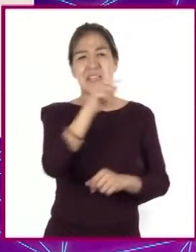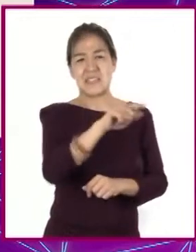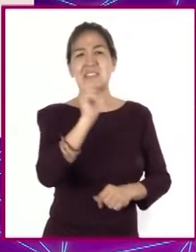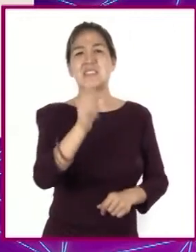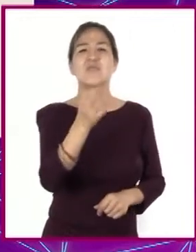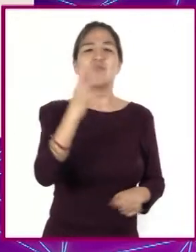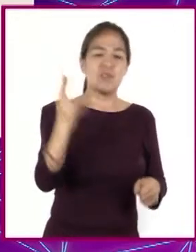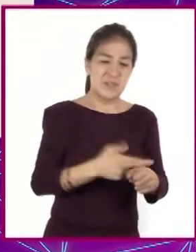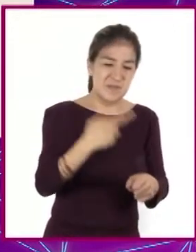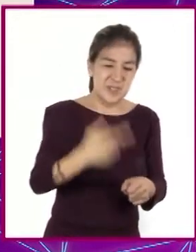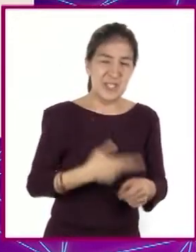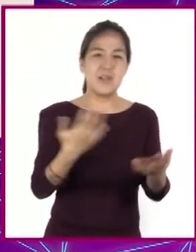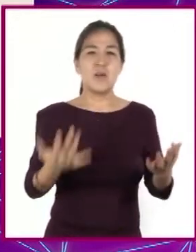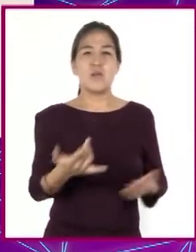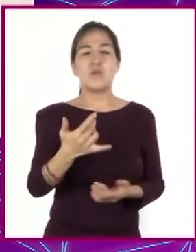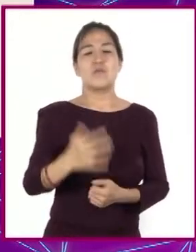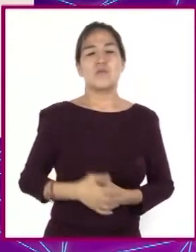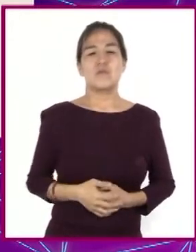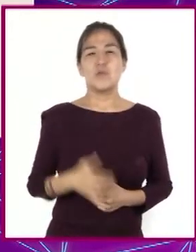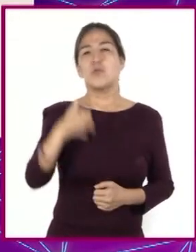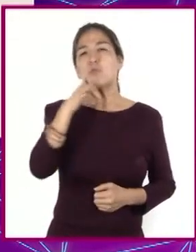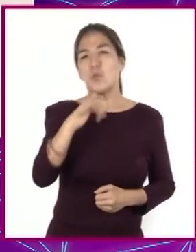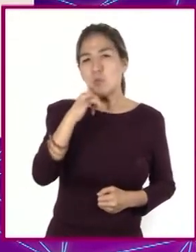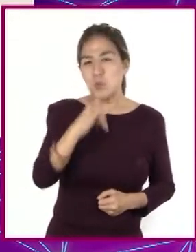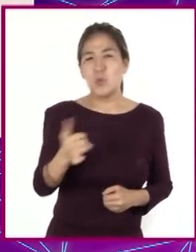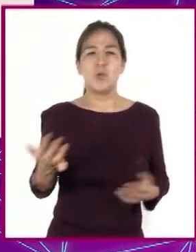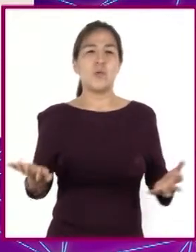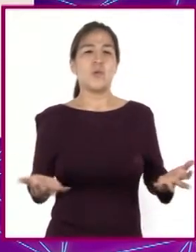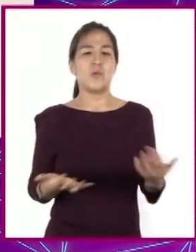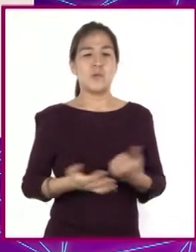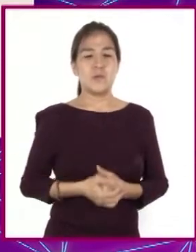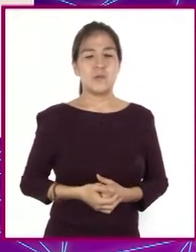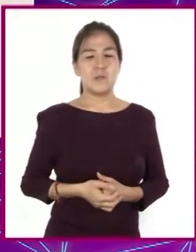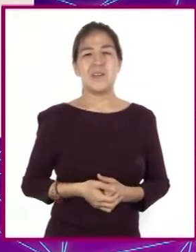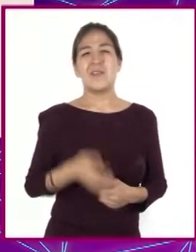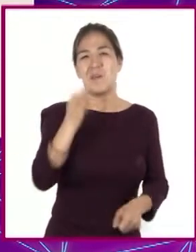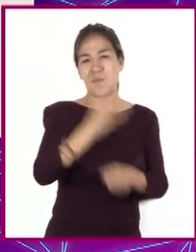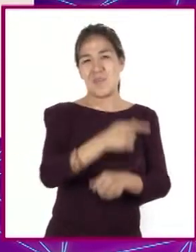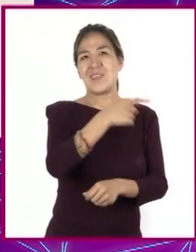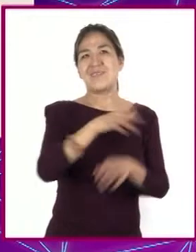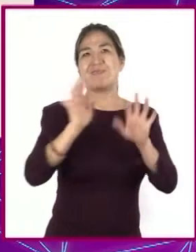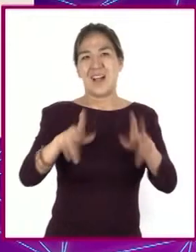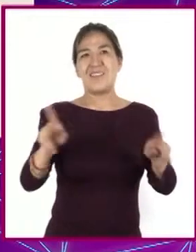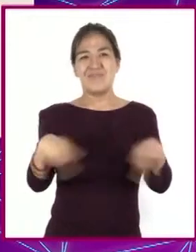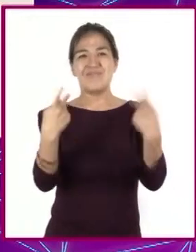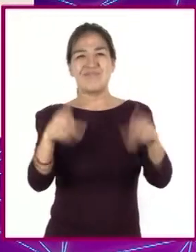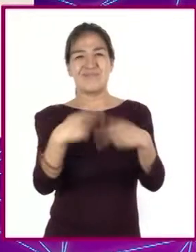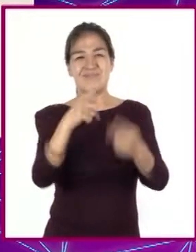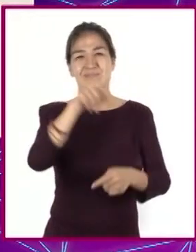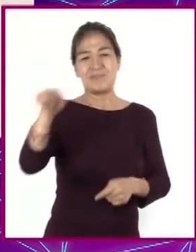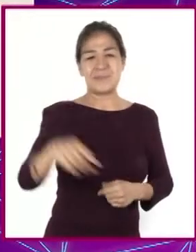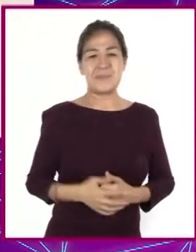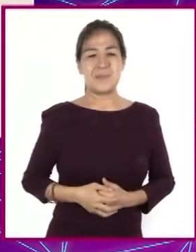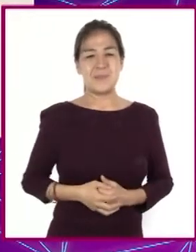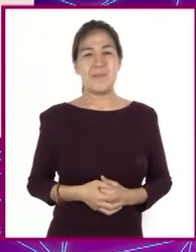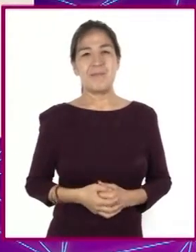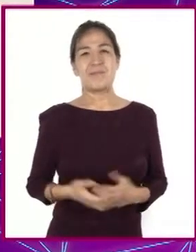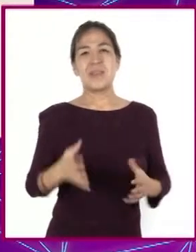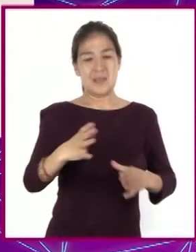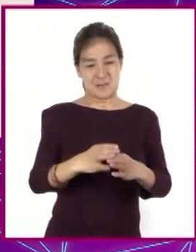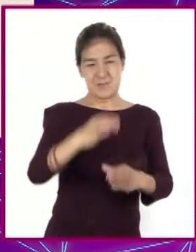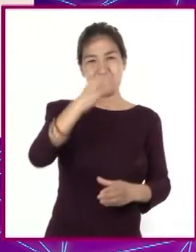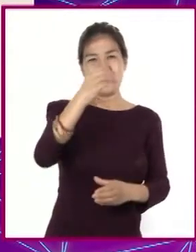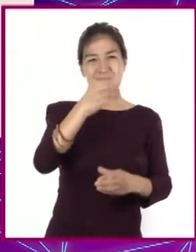como los refrescos o los jugos o estas cosas que ya venden en